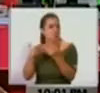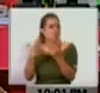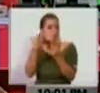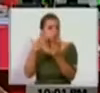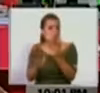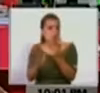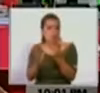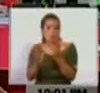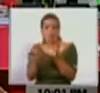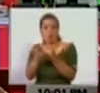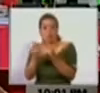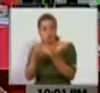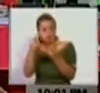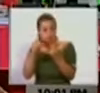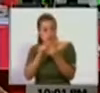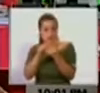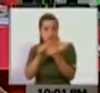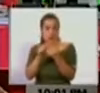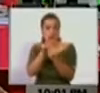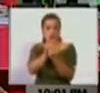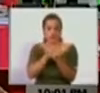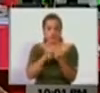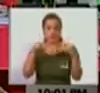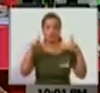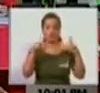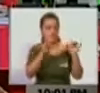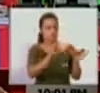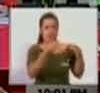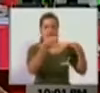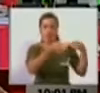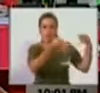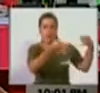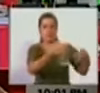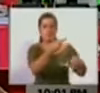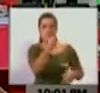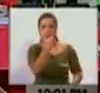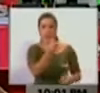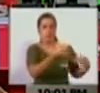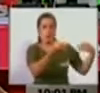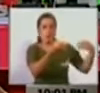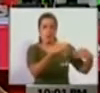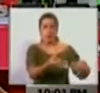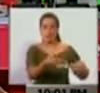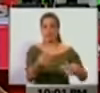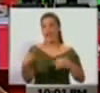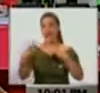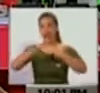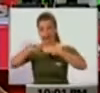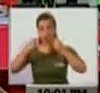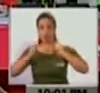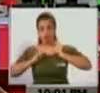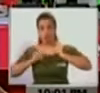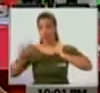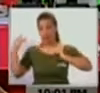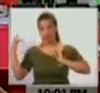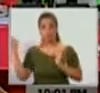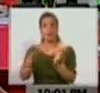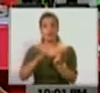terminó. Y fíjense lo que dice Aristóbulo Isturi, que participó en ese debate.